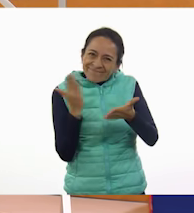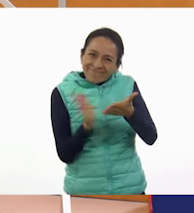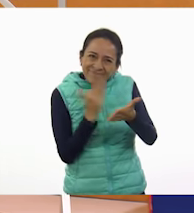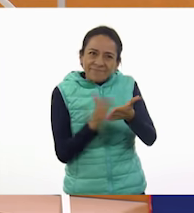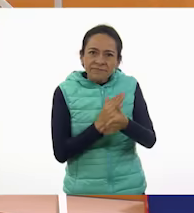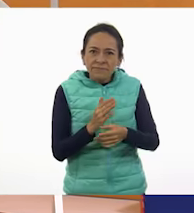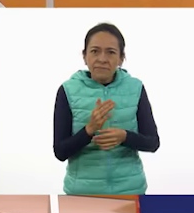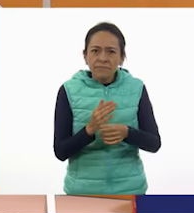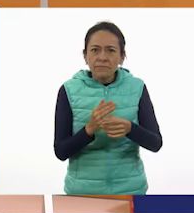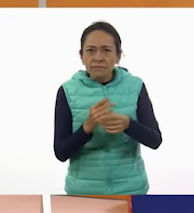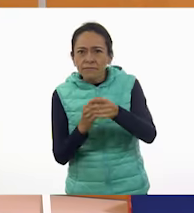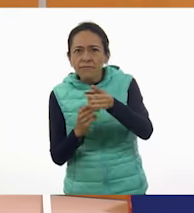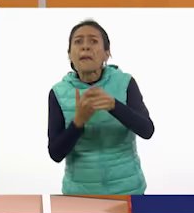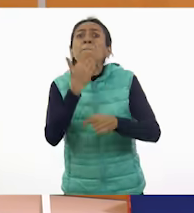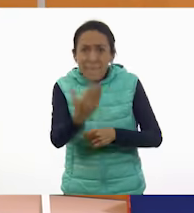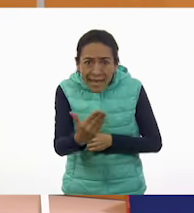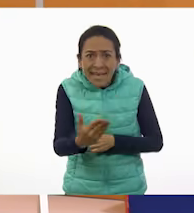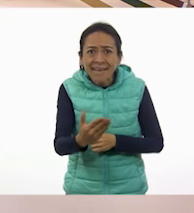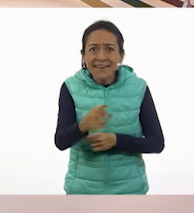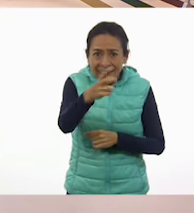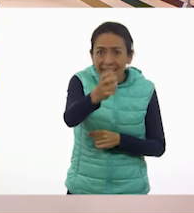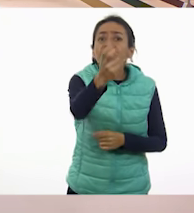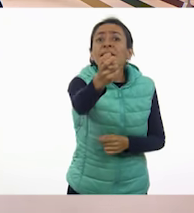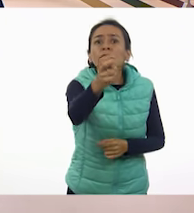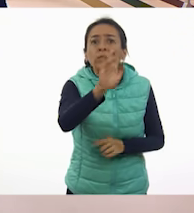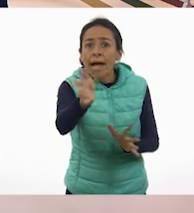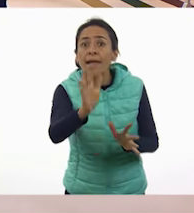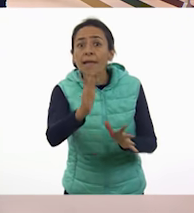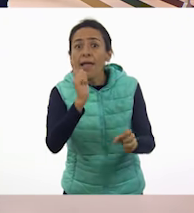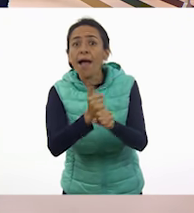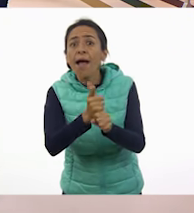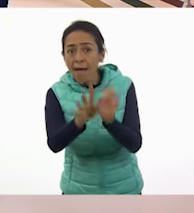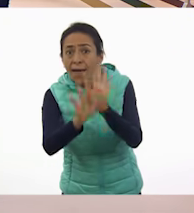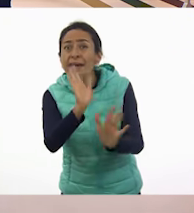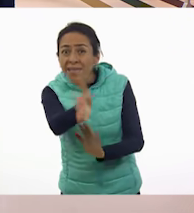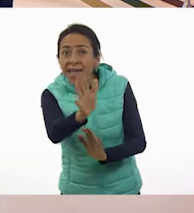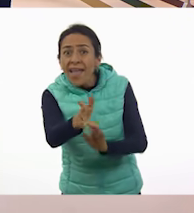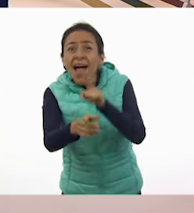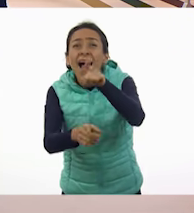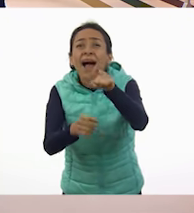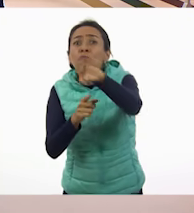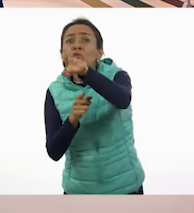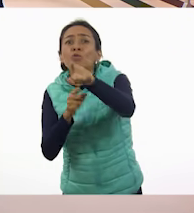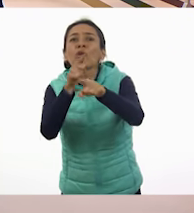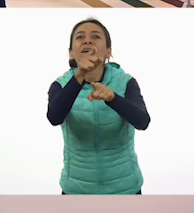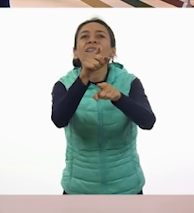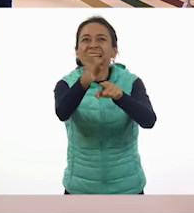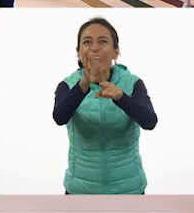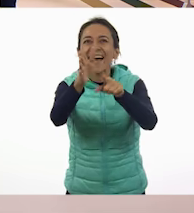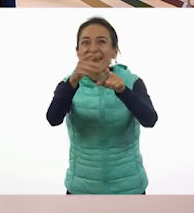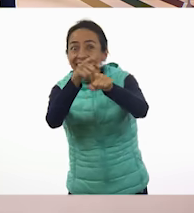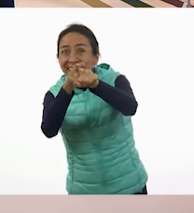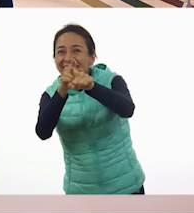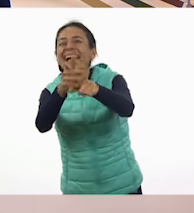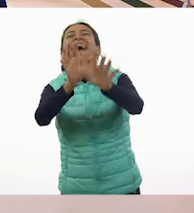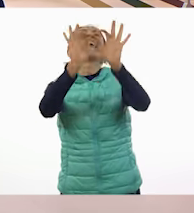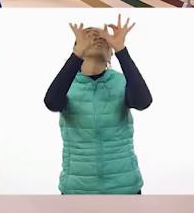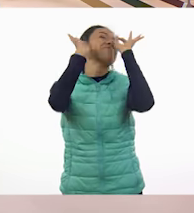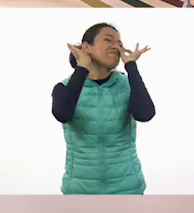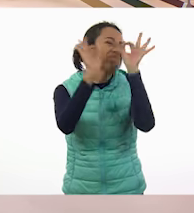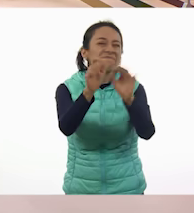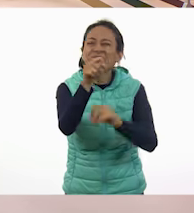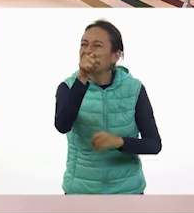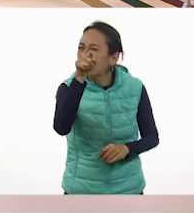Sí, eso es, niños. bien, muy bien, muy bien. Mira, ahí ya la tienen. Sí, excelente. ya la tienen. Eso. Allá, También así. Excelente. Eso.